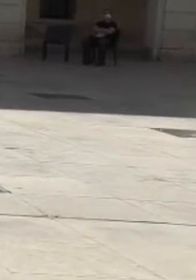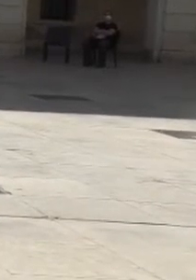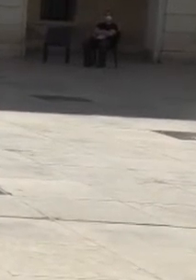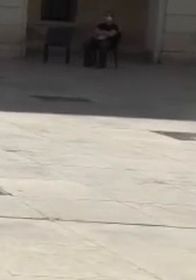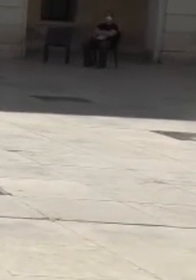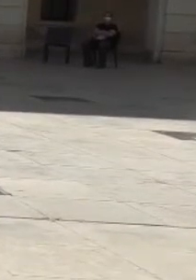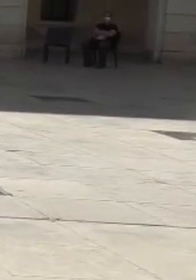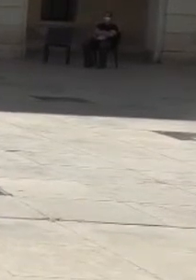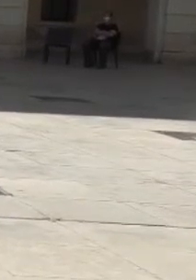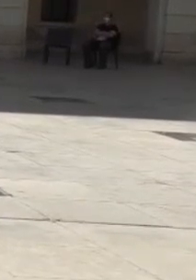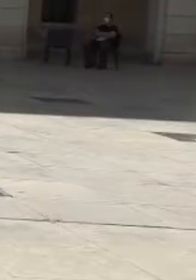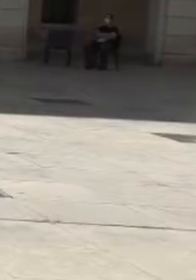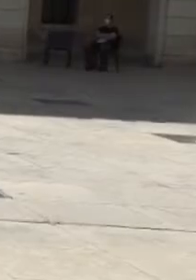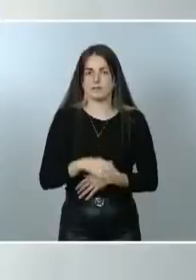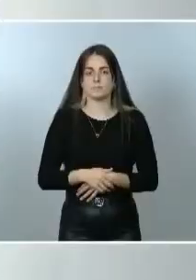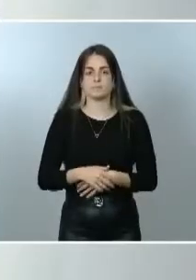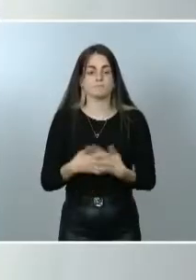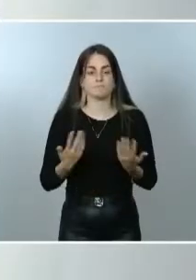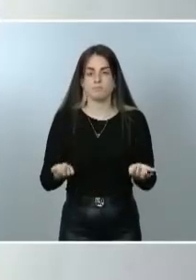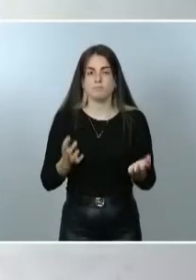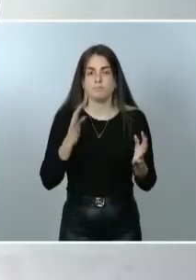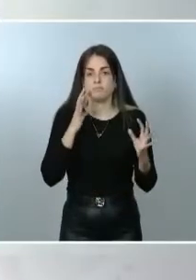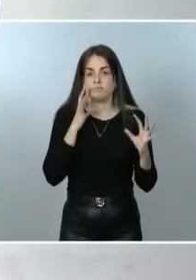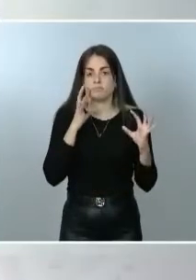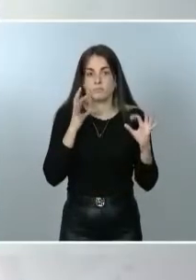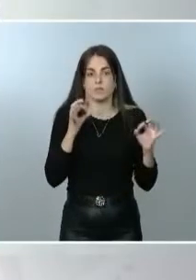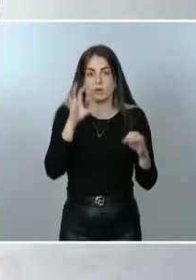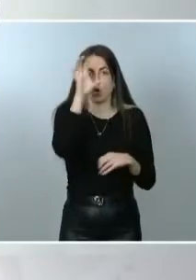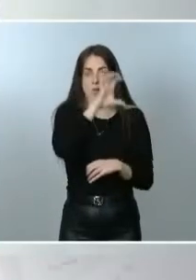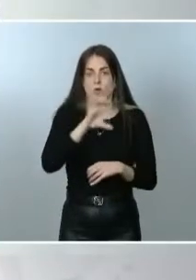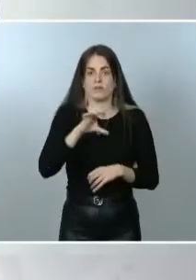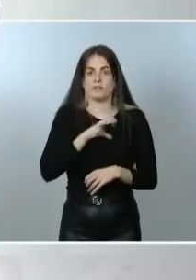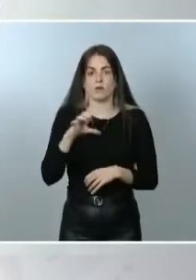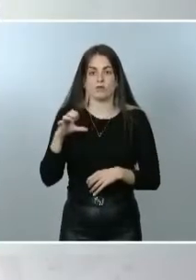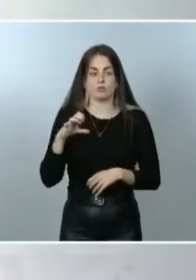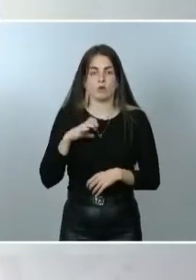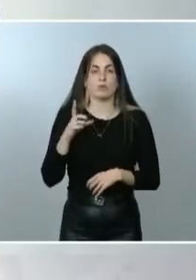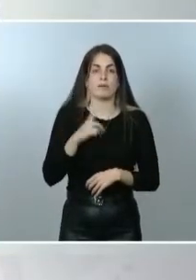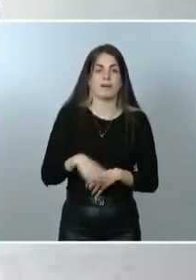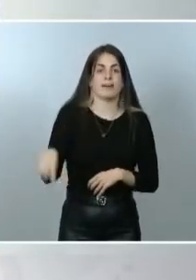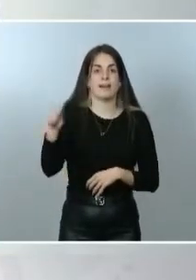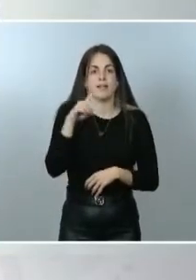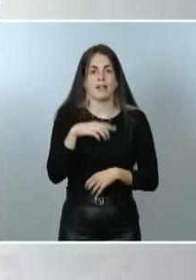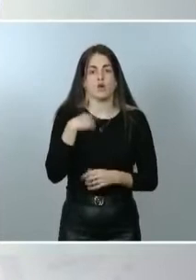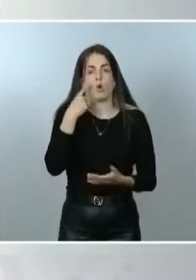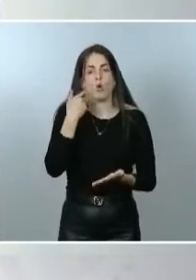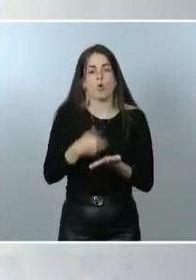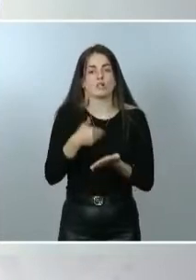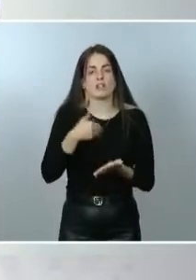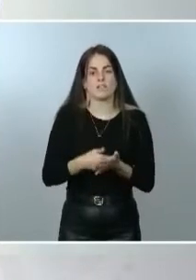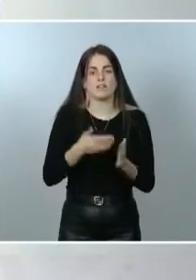normas más restrictivas las comunidades autónomas pueden justificar argumentar